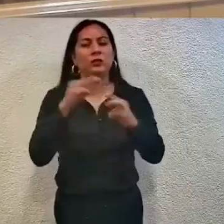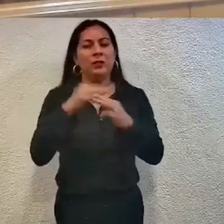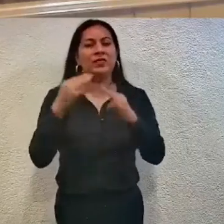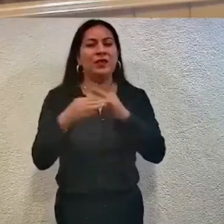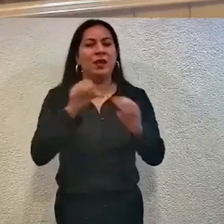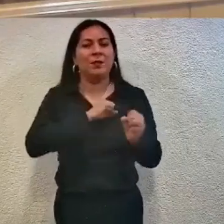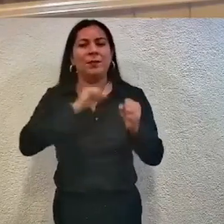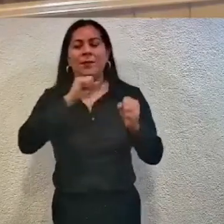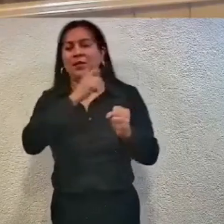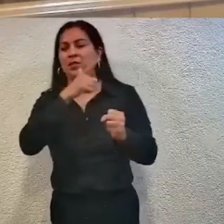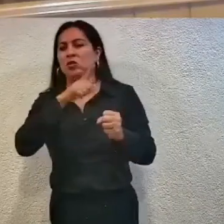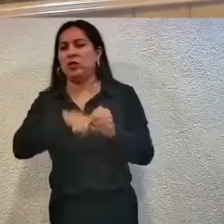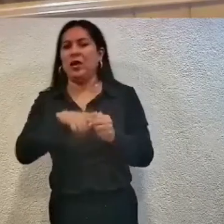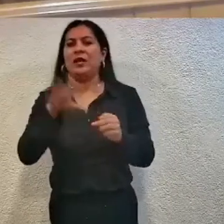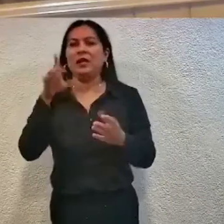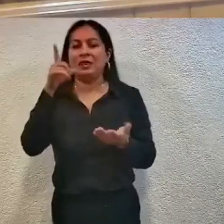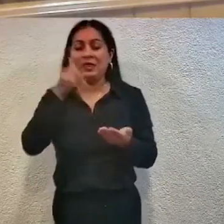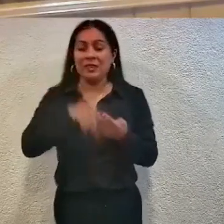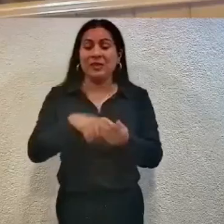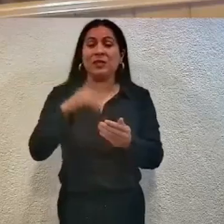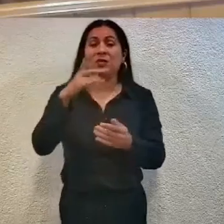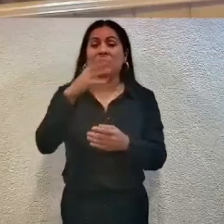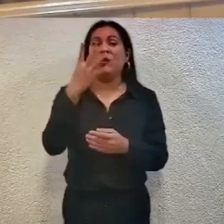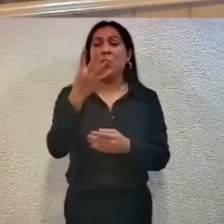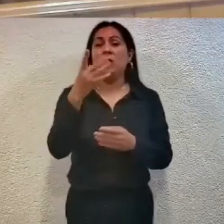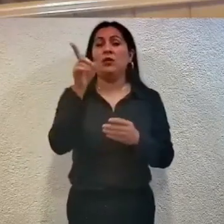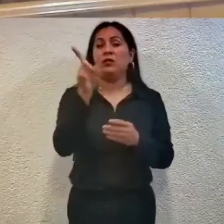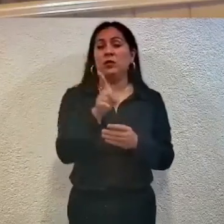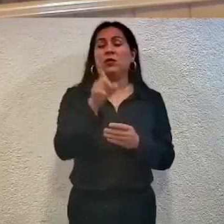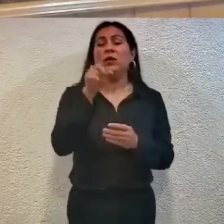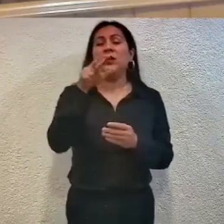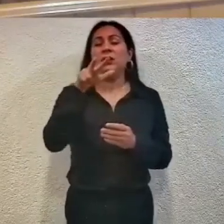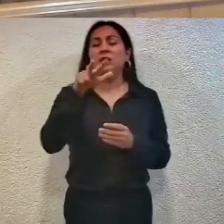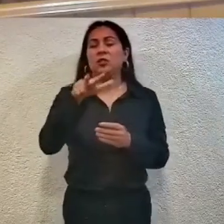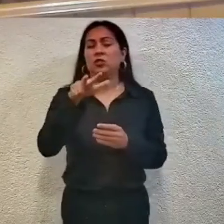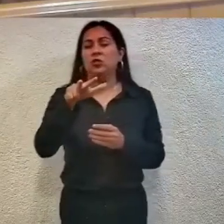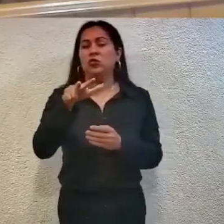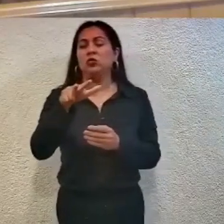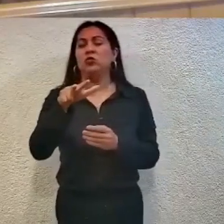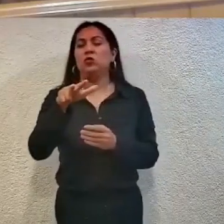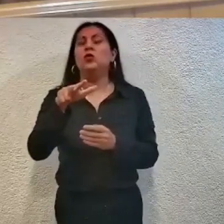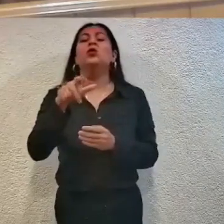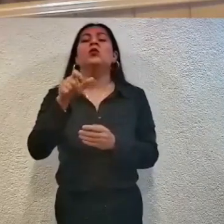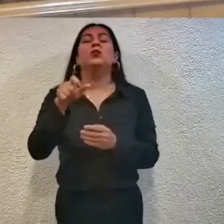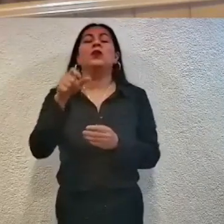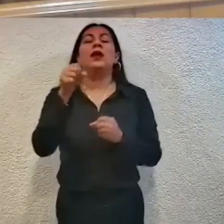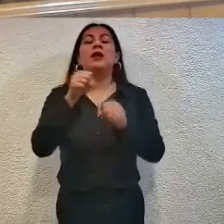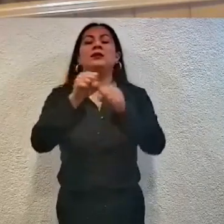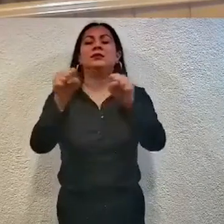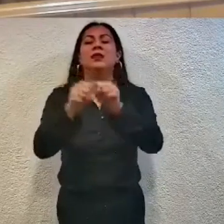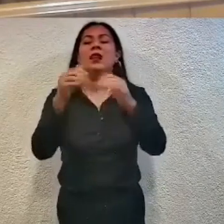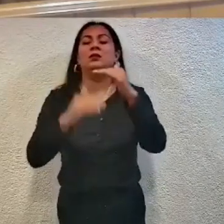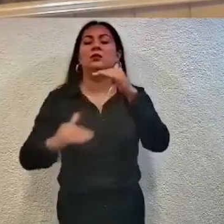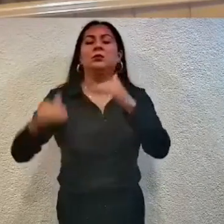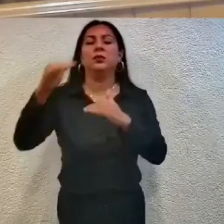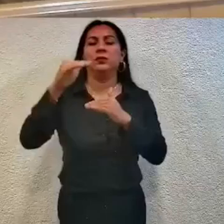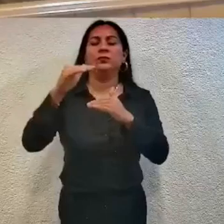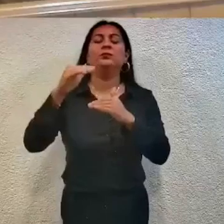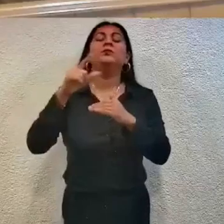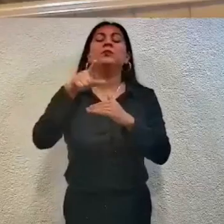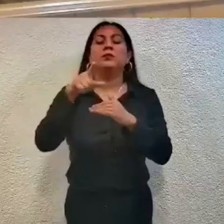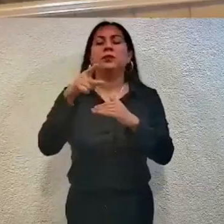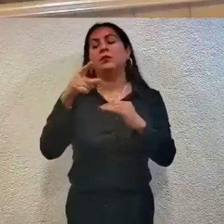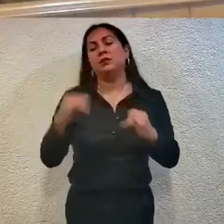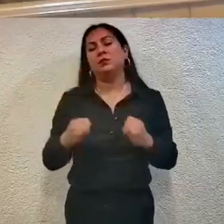los elementos temporal, material y personal contenidos en la Jurisprudencia 4/2018 emitida por la Sala